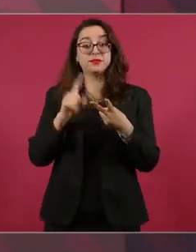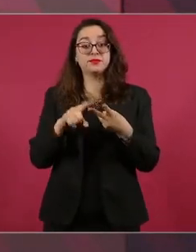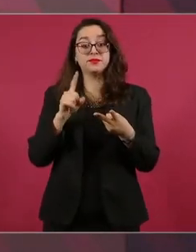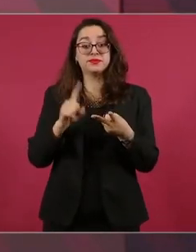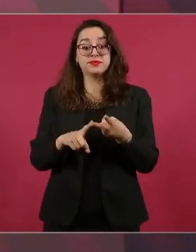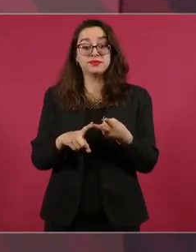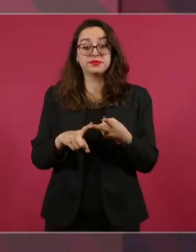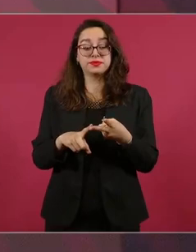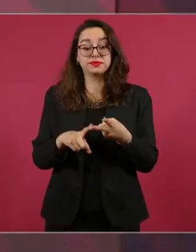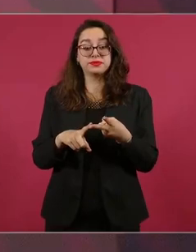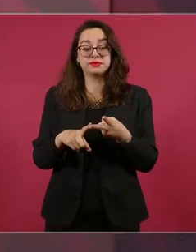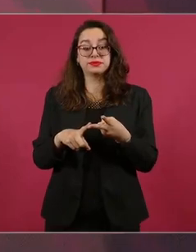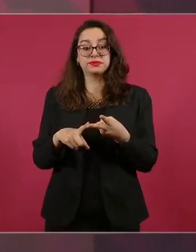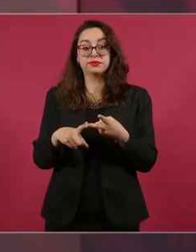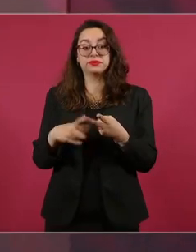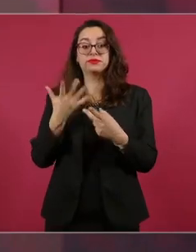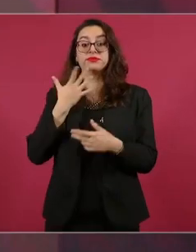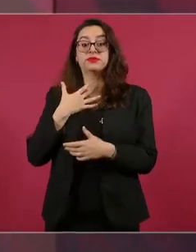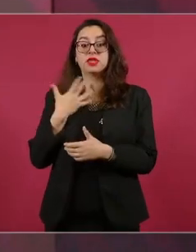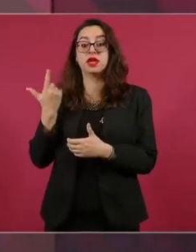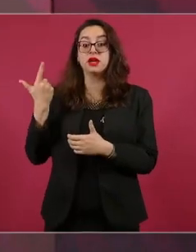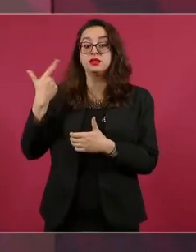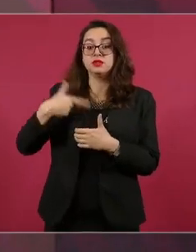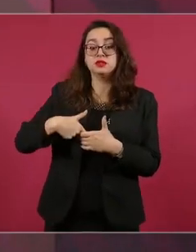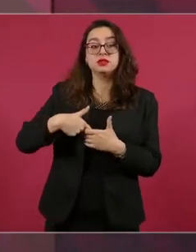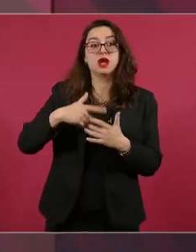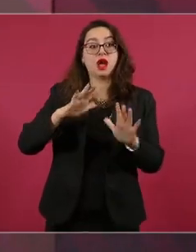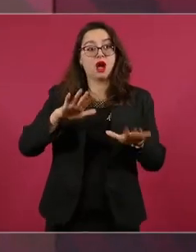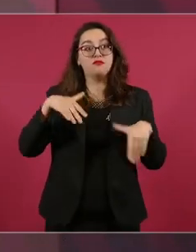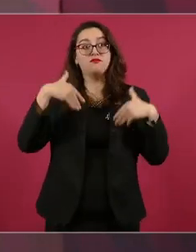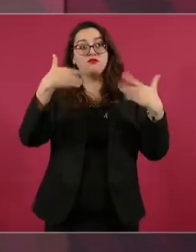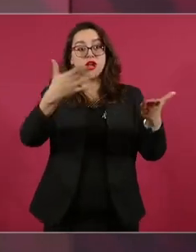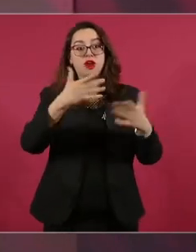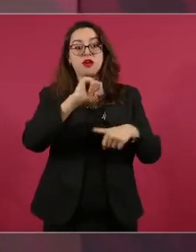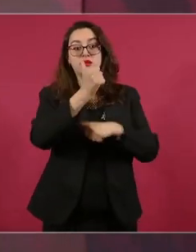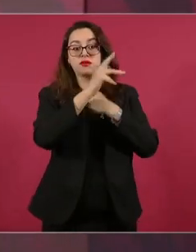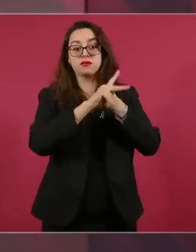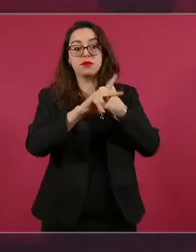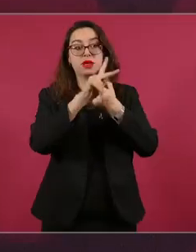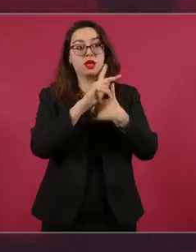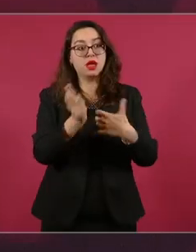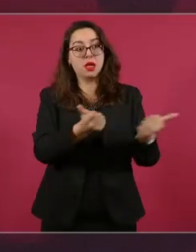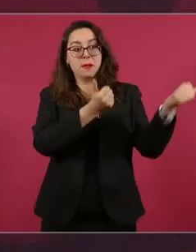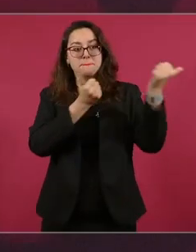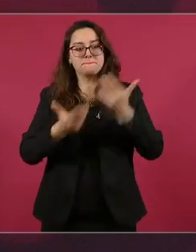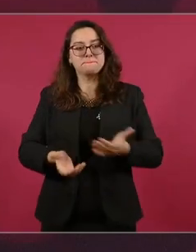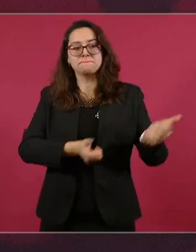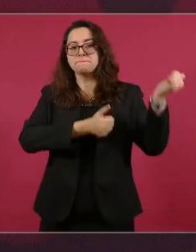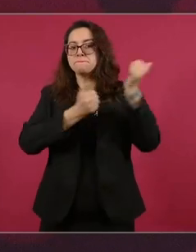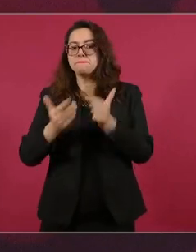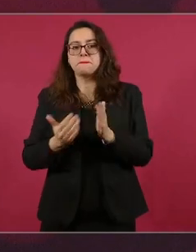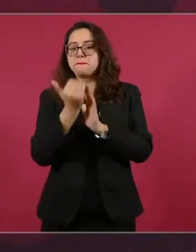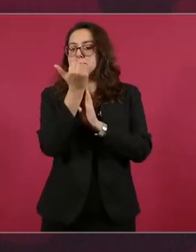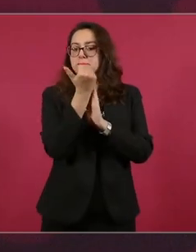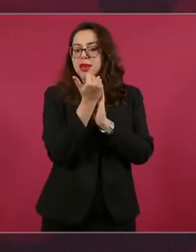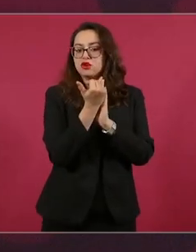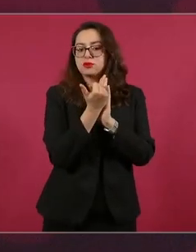cada vez compramos menos gasolina en el extranjero. Se produce la gasolina en